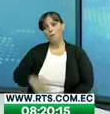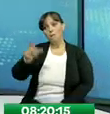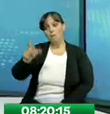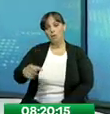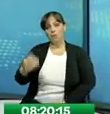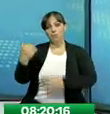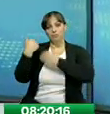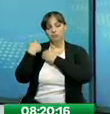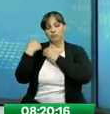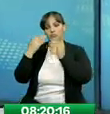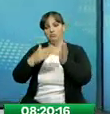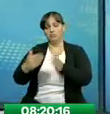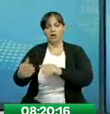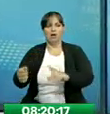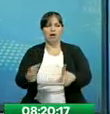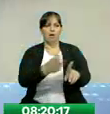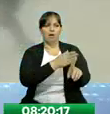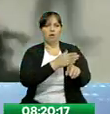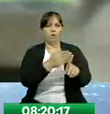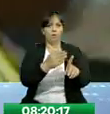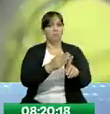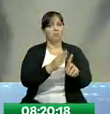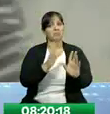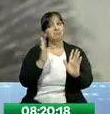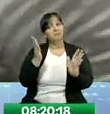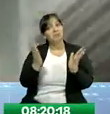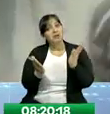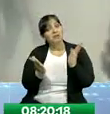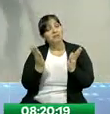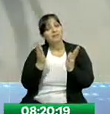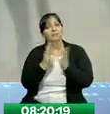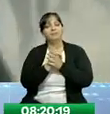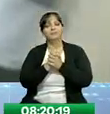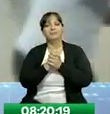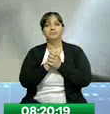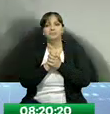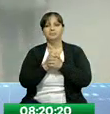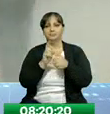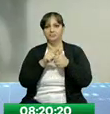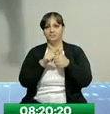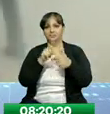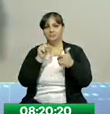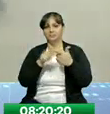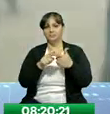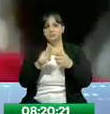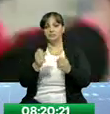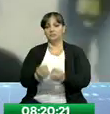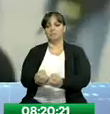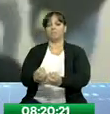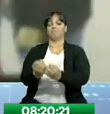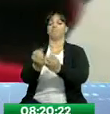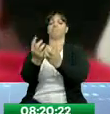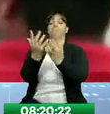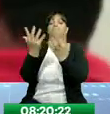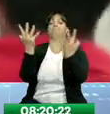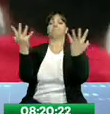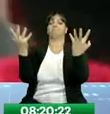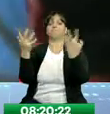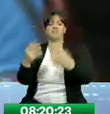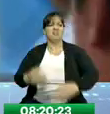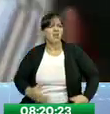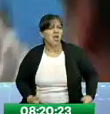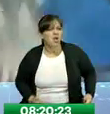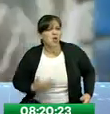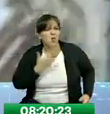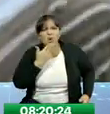los segundos la reacción lógica de quien se siente estafado pero que no tiene nada que ver con destruir bien